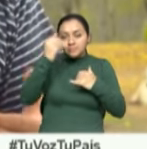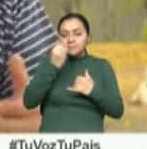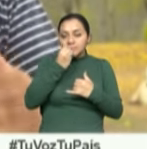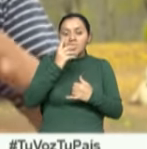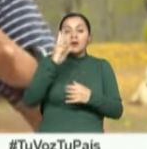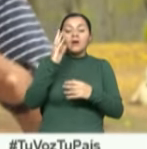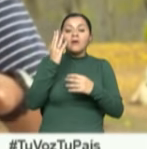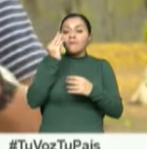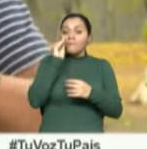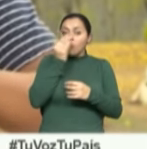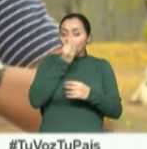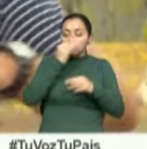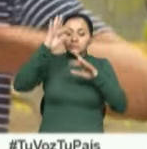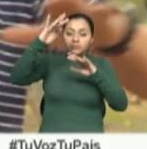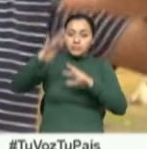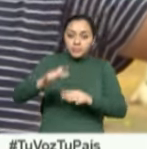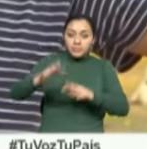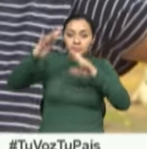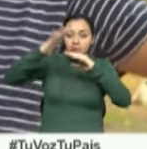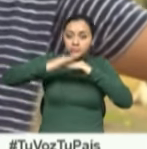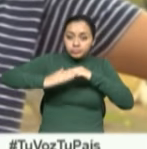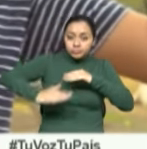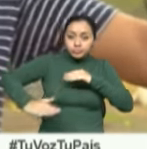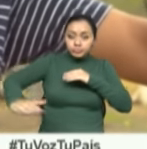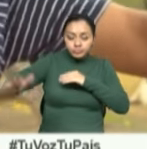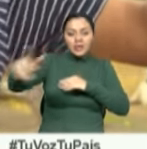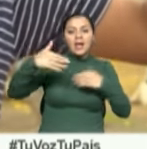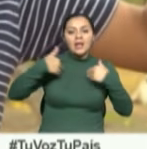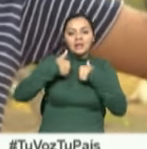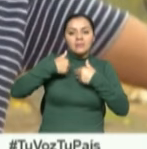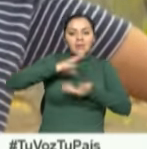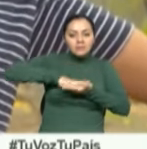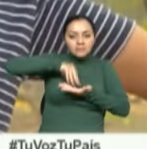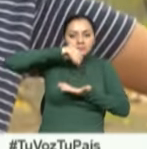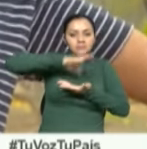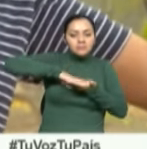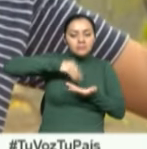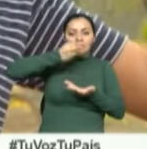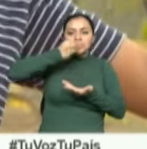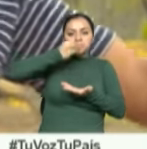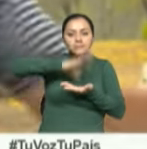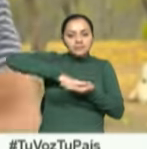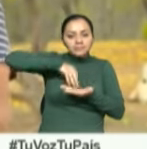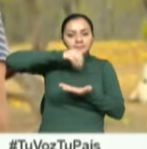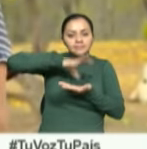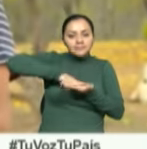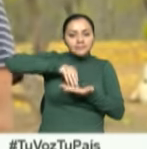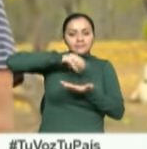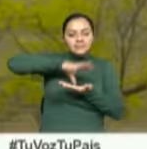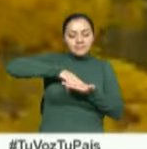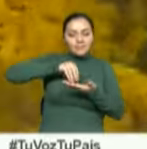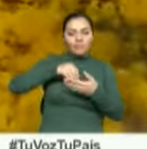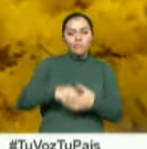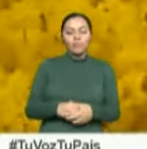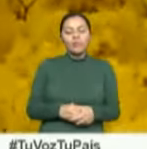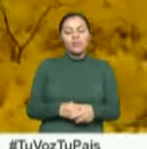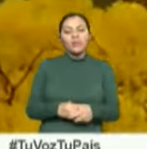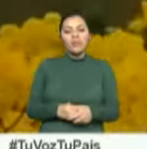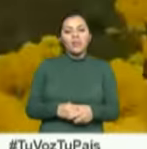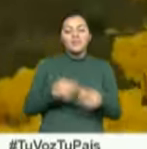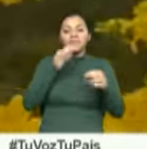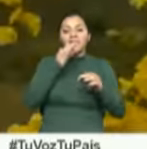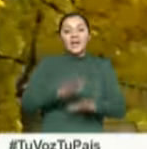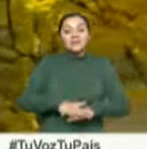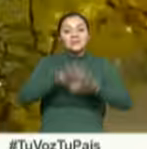del guayacán se convierte en la primera cosa que pueden comer los animales después del verano. La hacienda